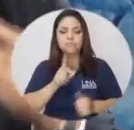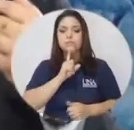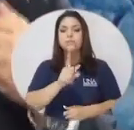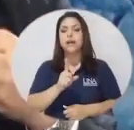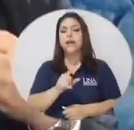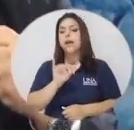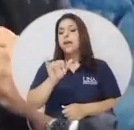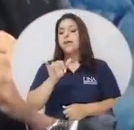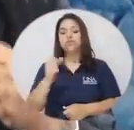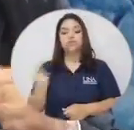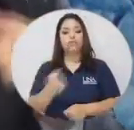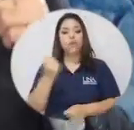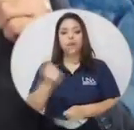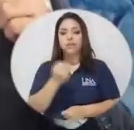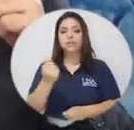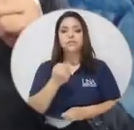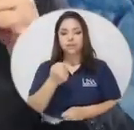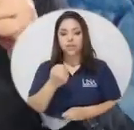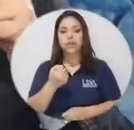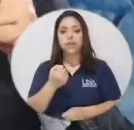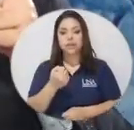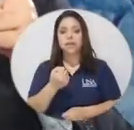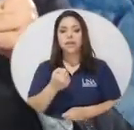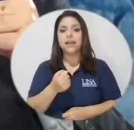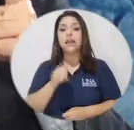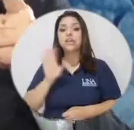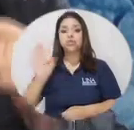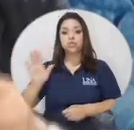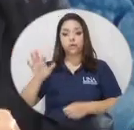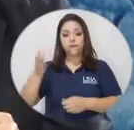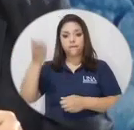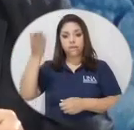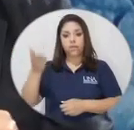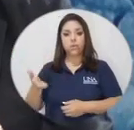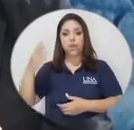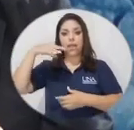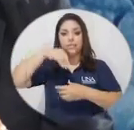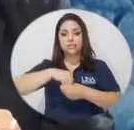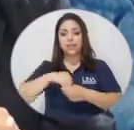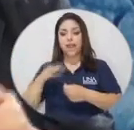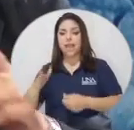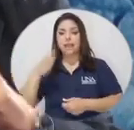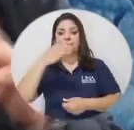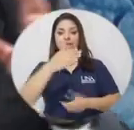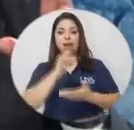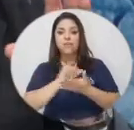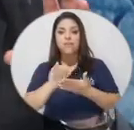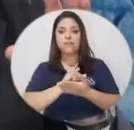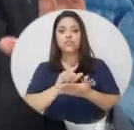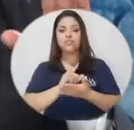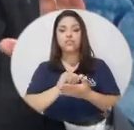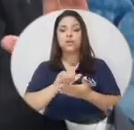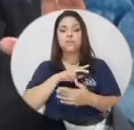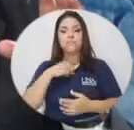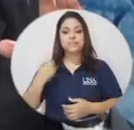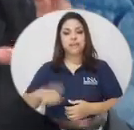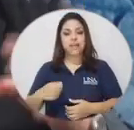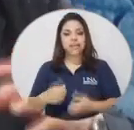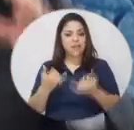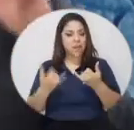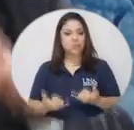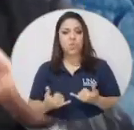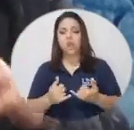fuerte, que es la cultura interna, que juega un rol muy importante para el sur. Cuando uno está en Nueva York, el presidente actual no es ni tomado en